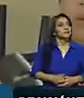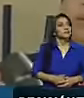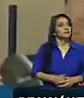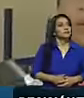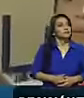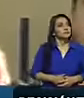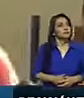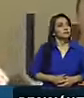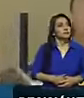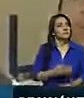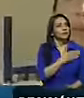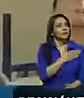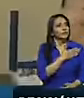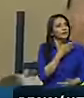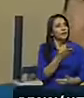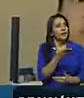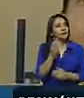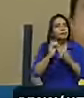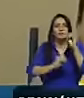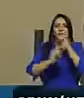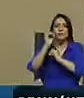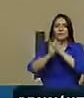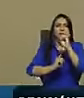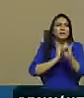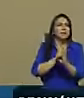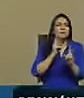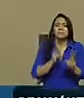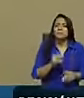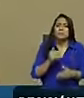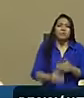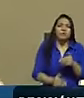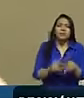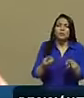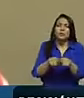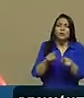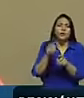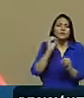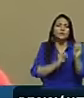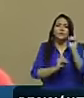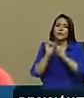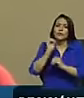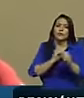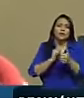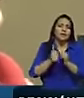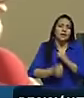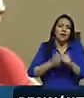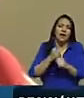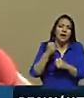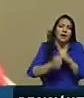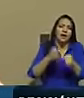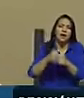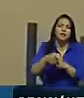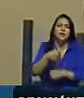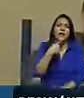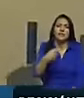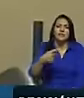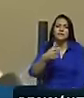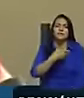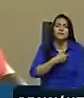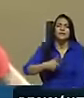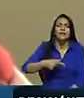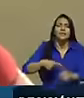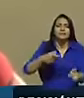observadores interes es el mismo proceso que con los observadores que se lleva año a año ya lo dijo Mujica aquí de